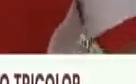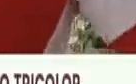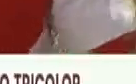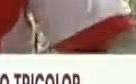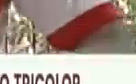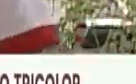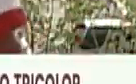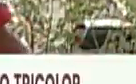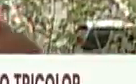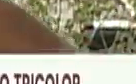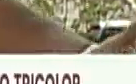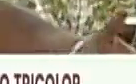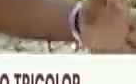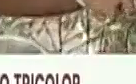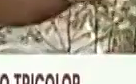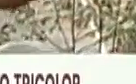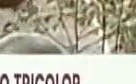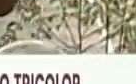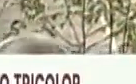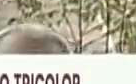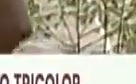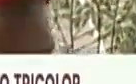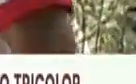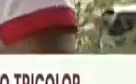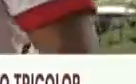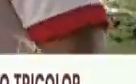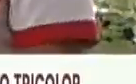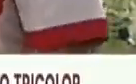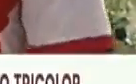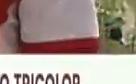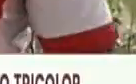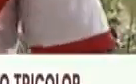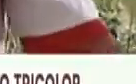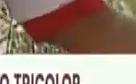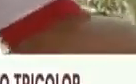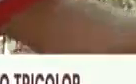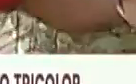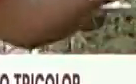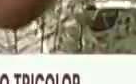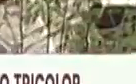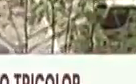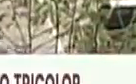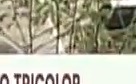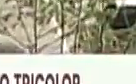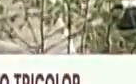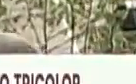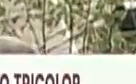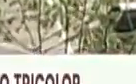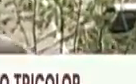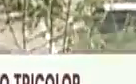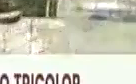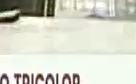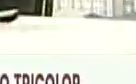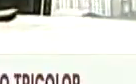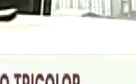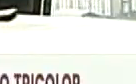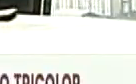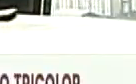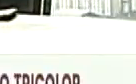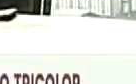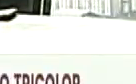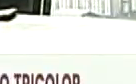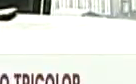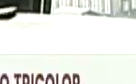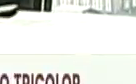del encadenamiento productivo comunal, aprovechando las capacidades del obrero constructor, y profundizar la política